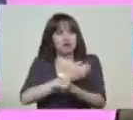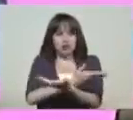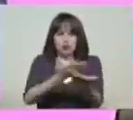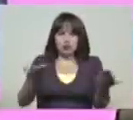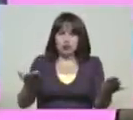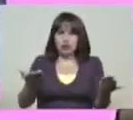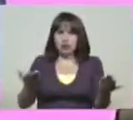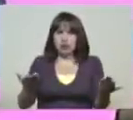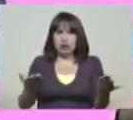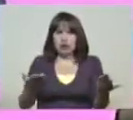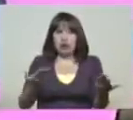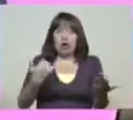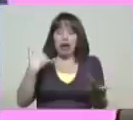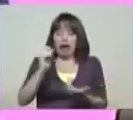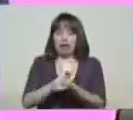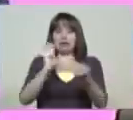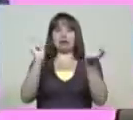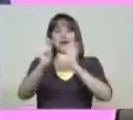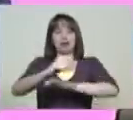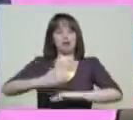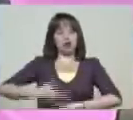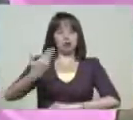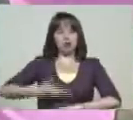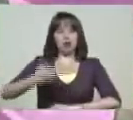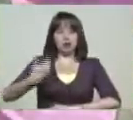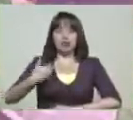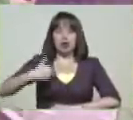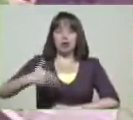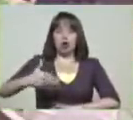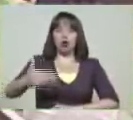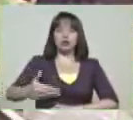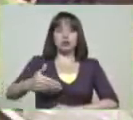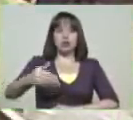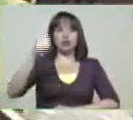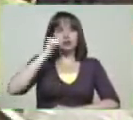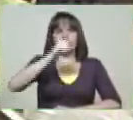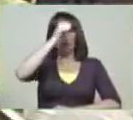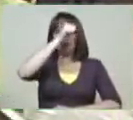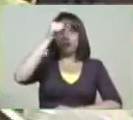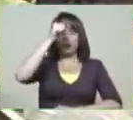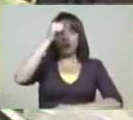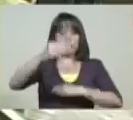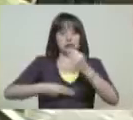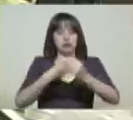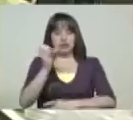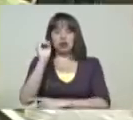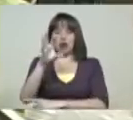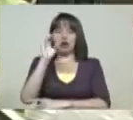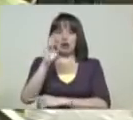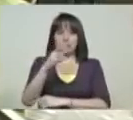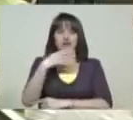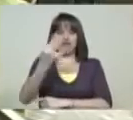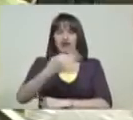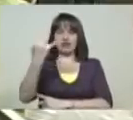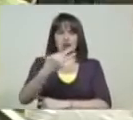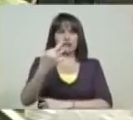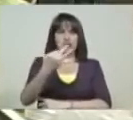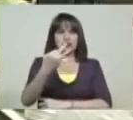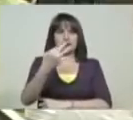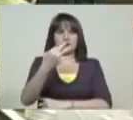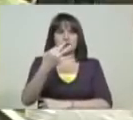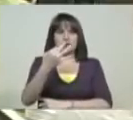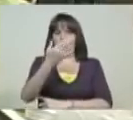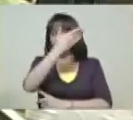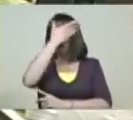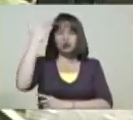en medio de los grandes cambios que vamos a experimentar en los próximos días y semanas, el Congreso será de verdad un Congreso